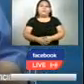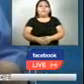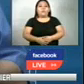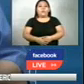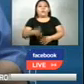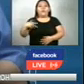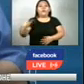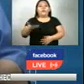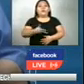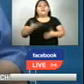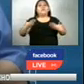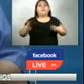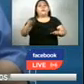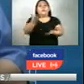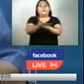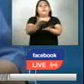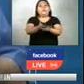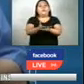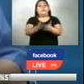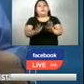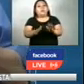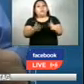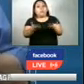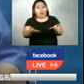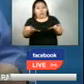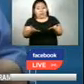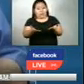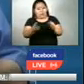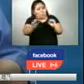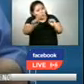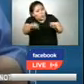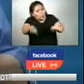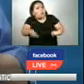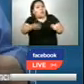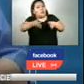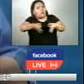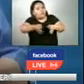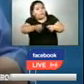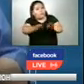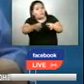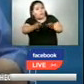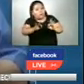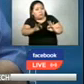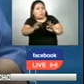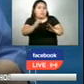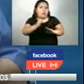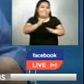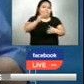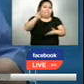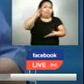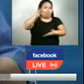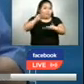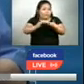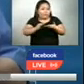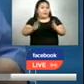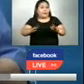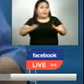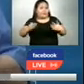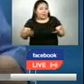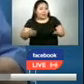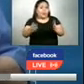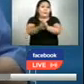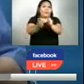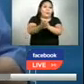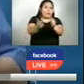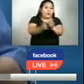hemos propuesto que una manera que podría disminuir el efecto